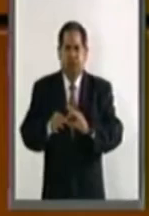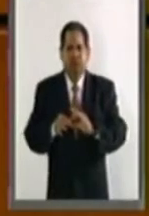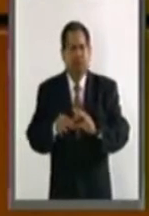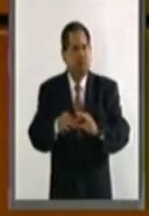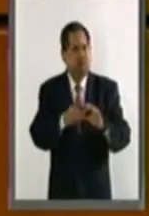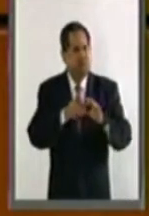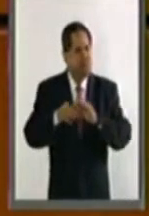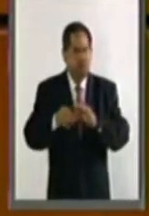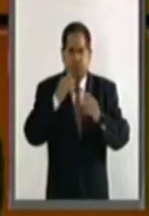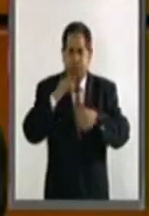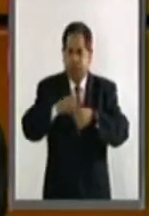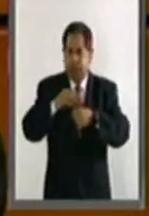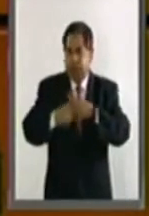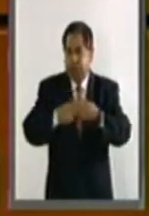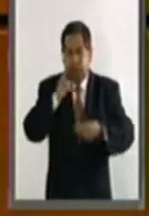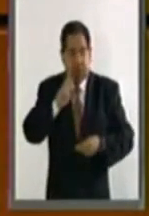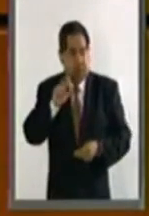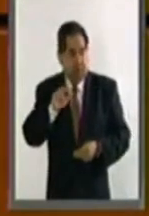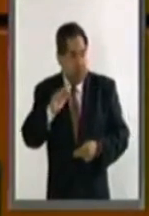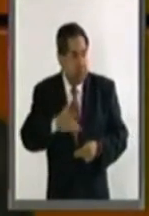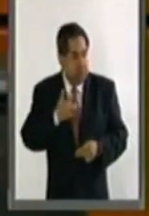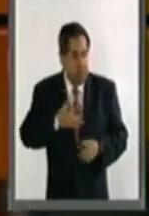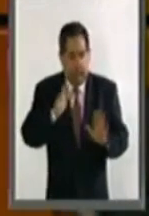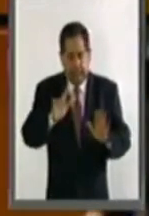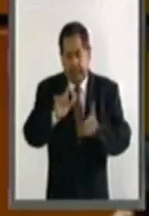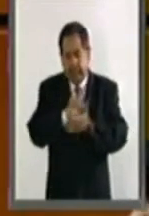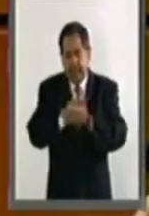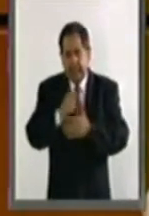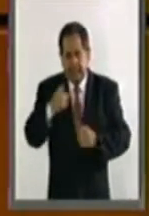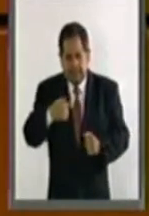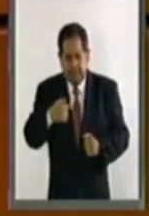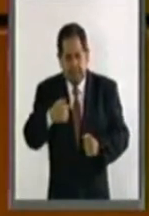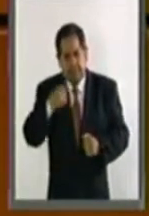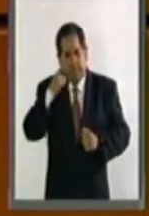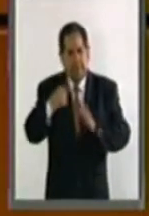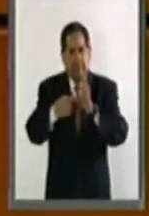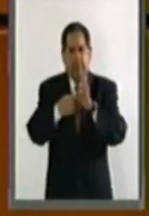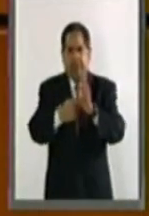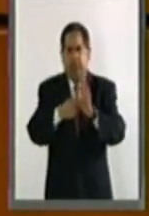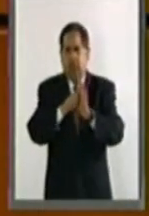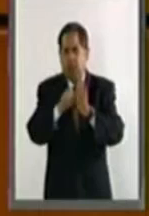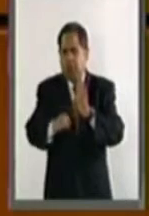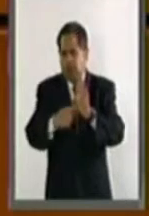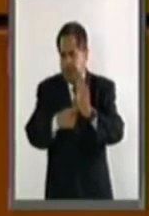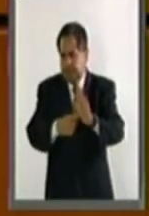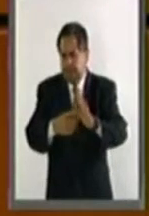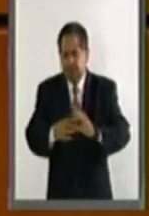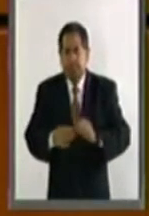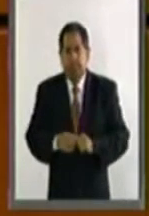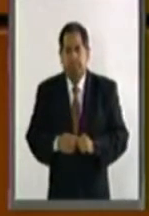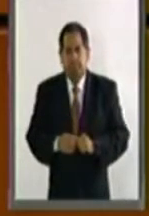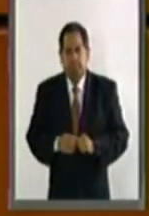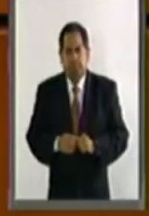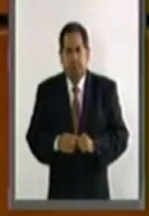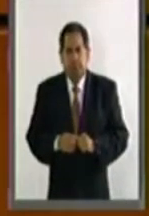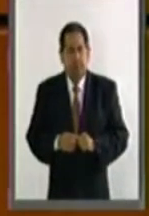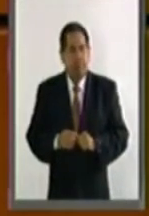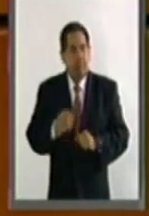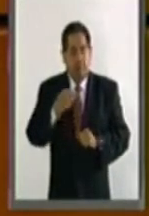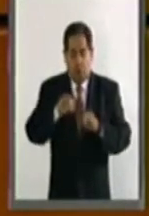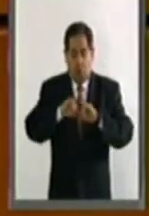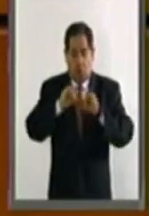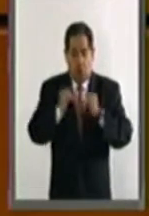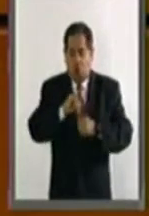que esperamos en principio de esta ley. Yo podría dar algunos ejemplos. La desaparición de las juntas es